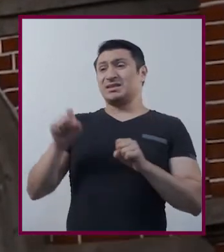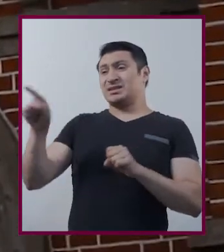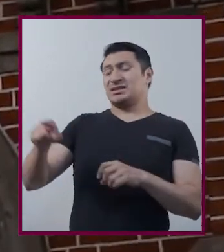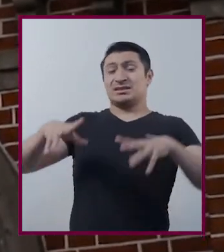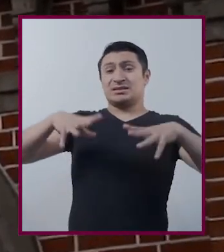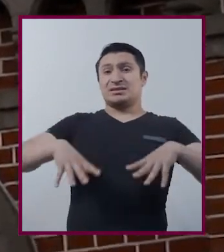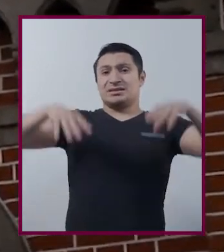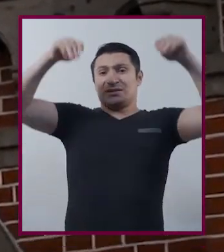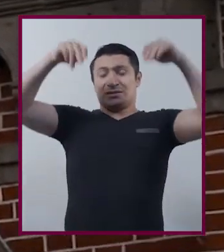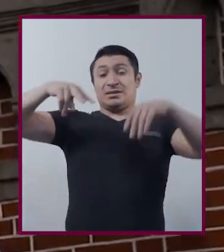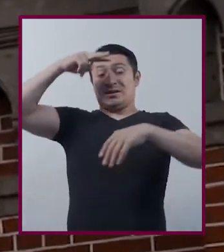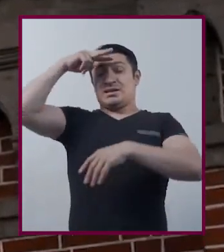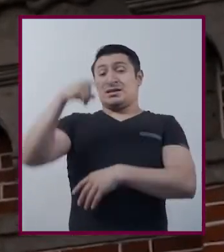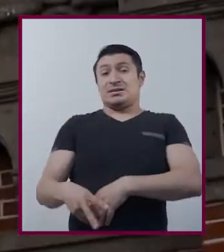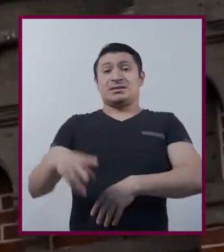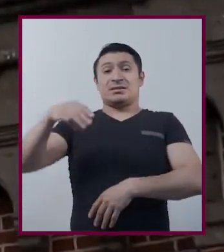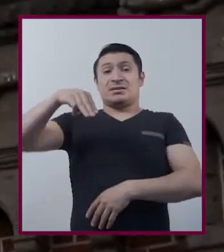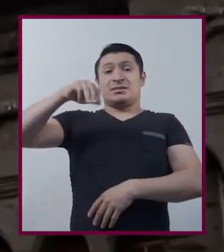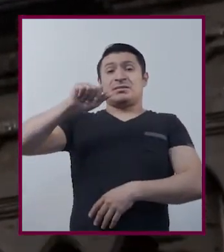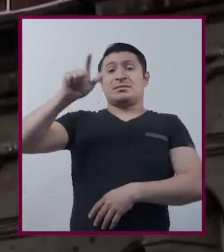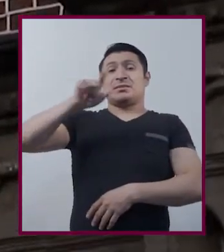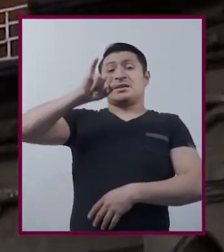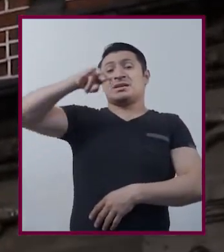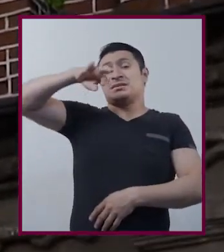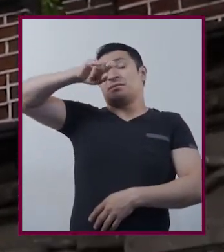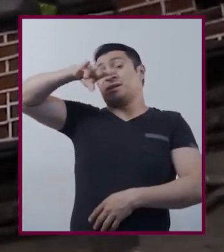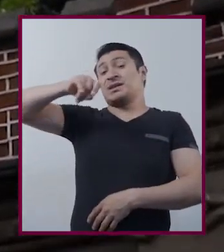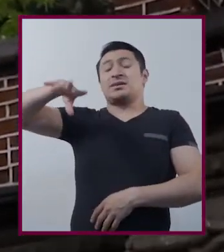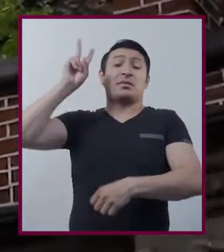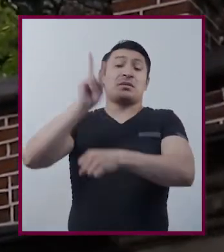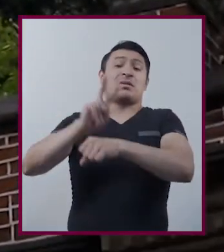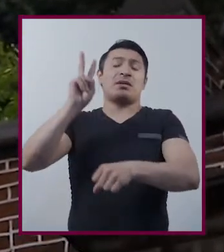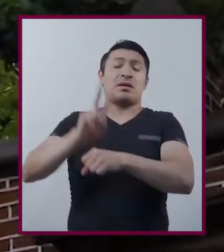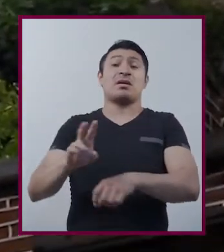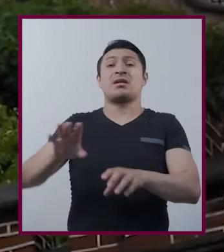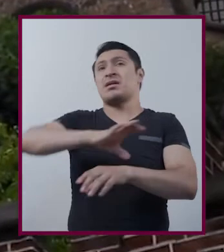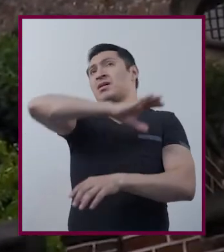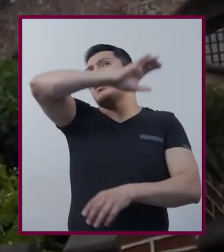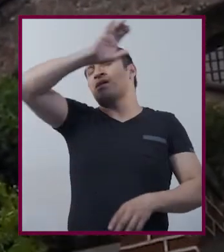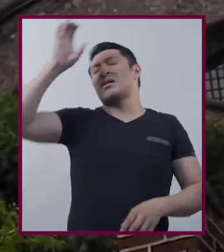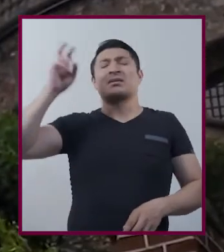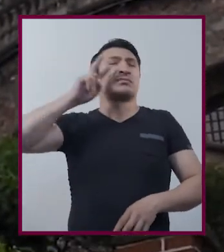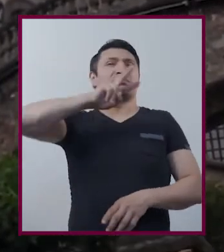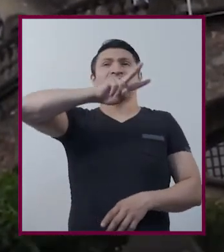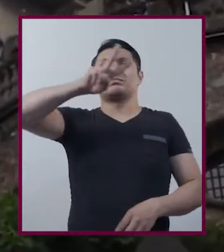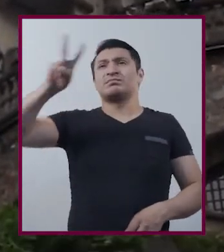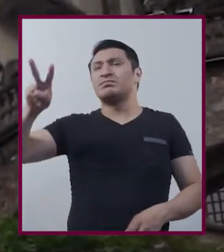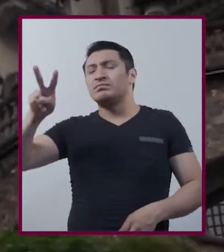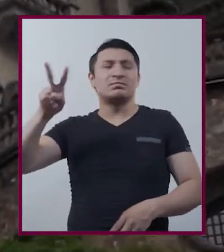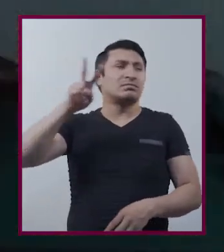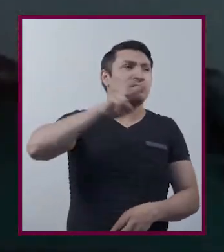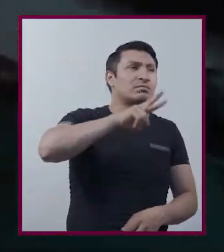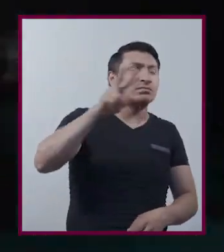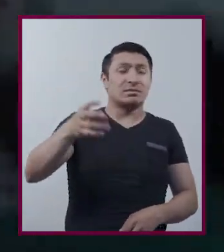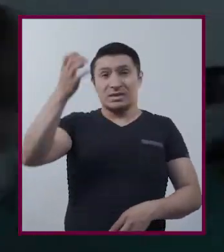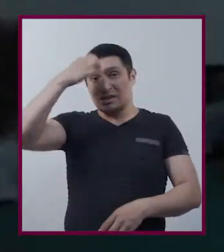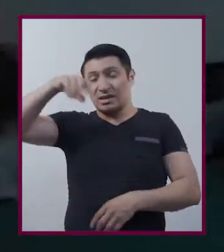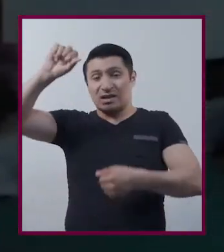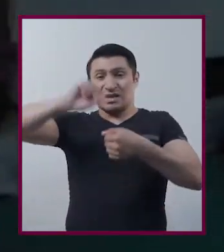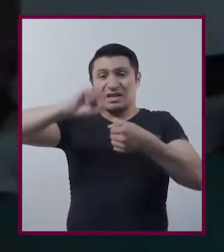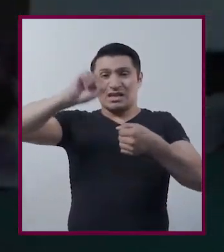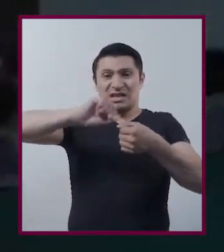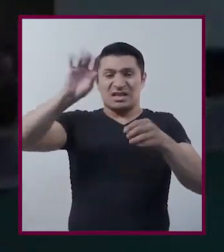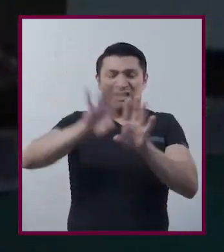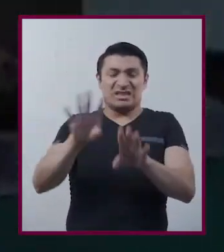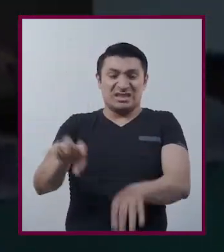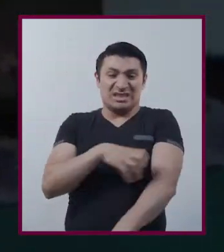de los Embajadores del Palacio Imperial de México, Maximiliano supervisaba el desmantelamiento del cielo raso. La experiencia de